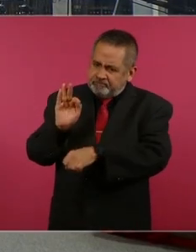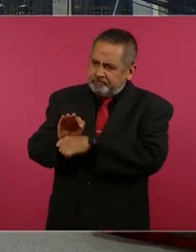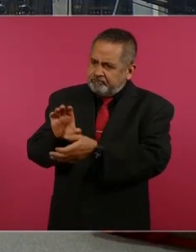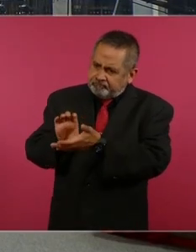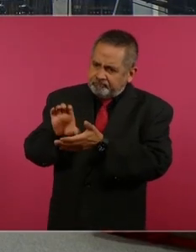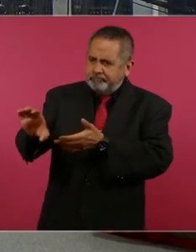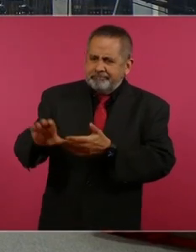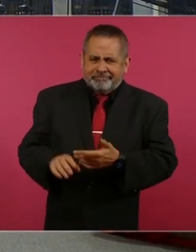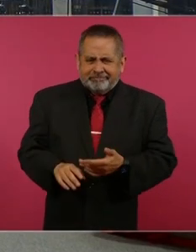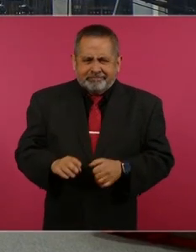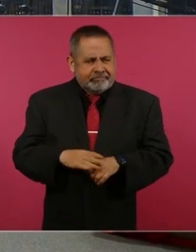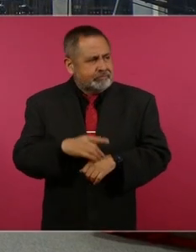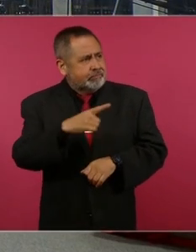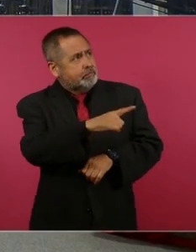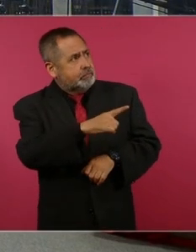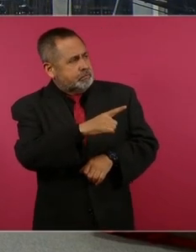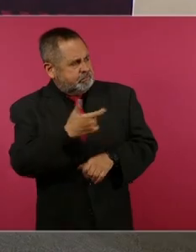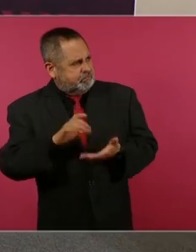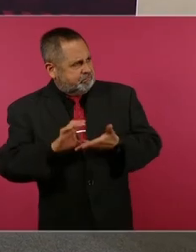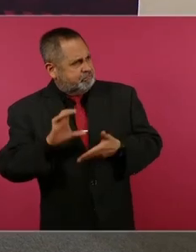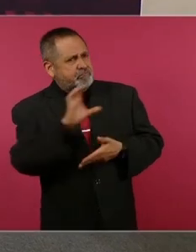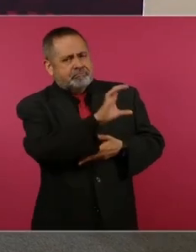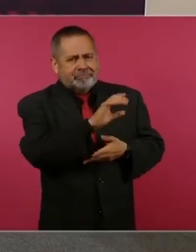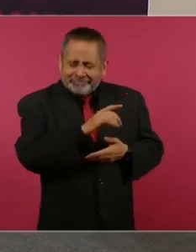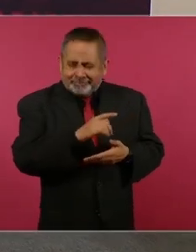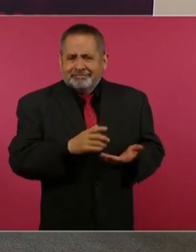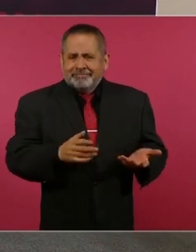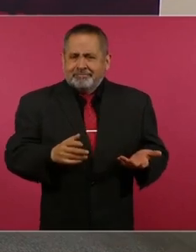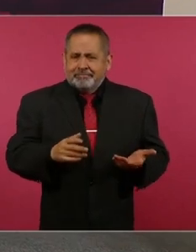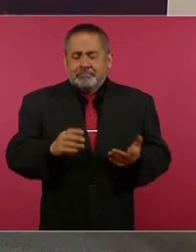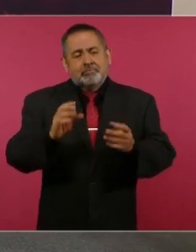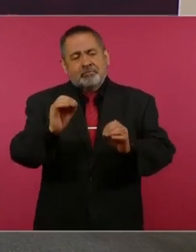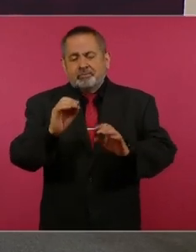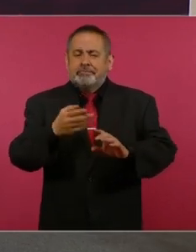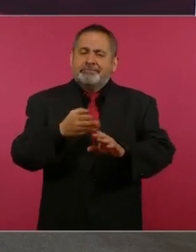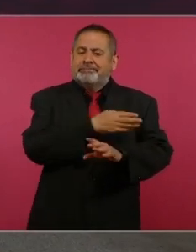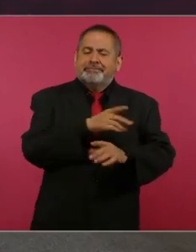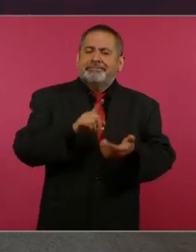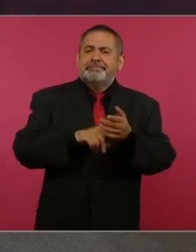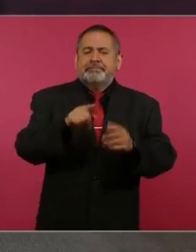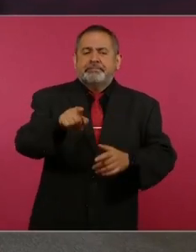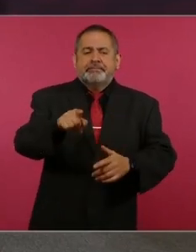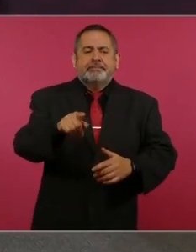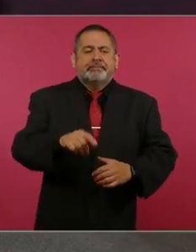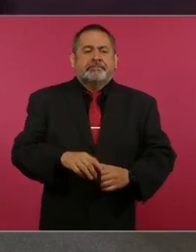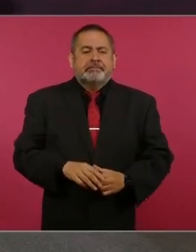¿Por qué se rescató a los de arriba? O antes,